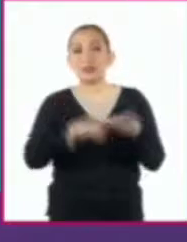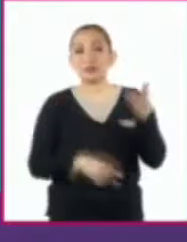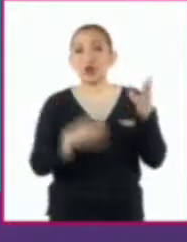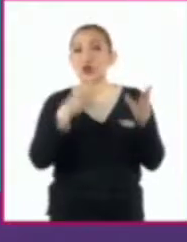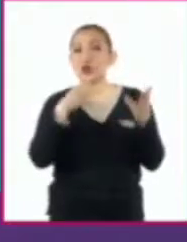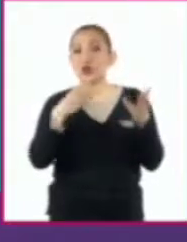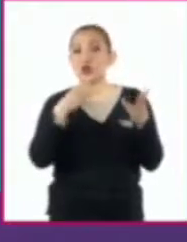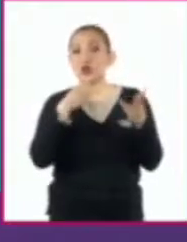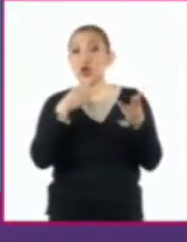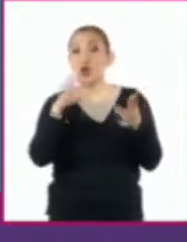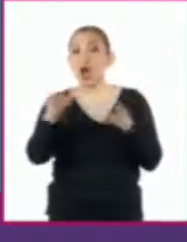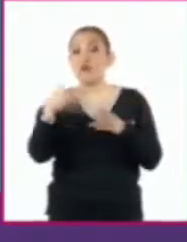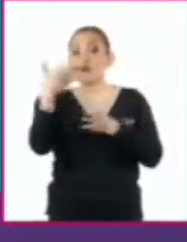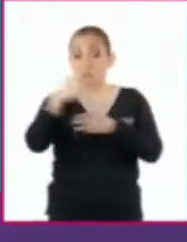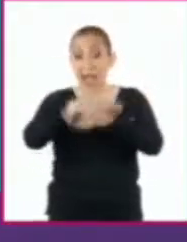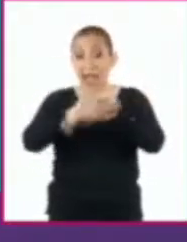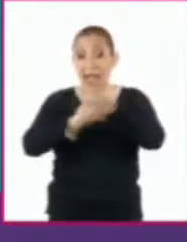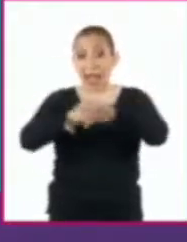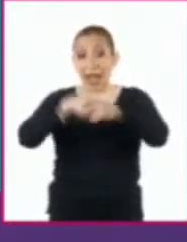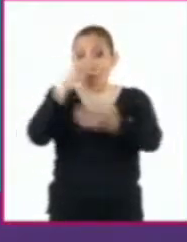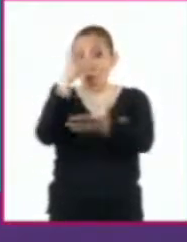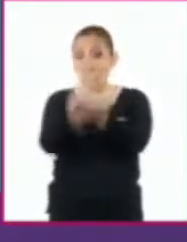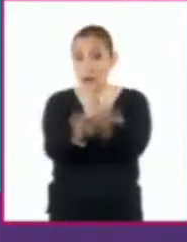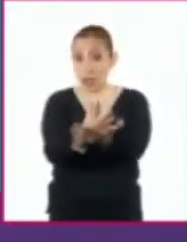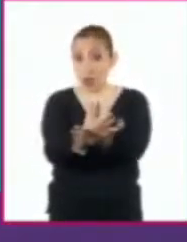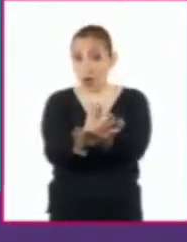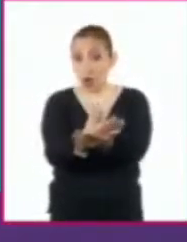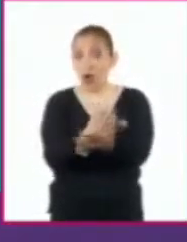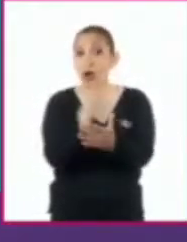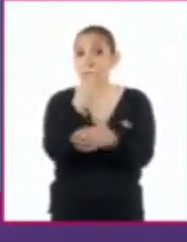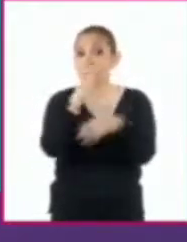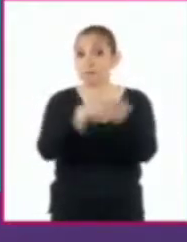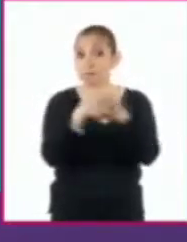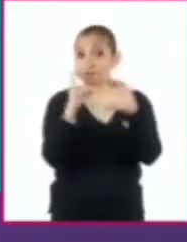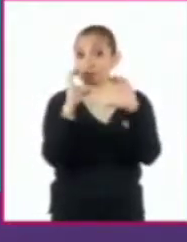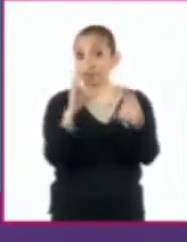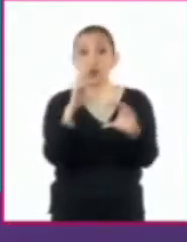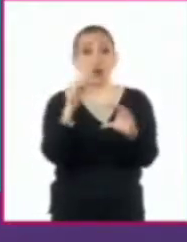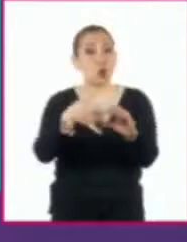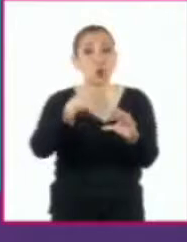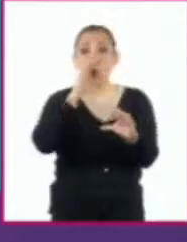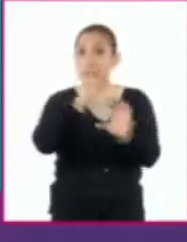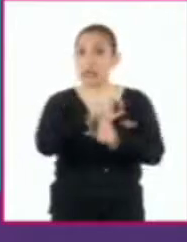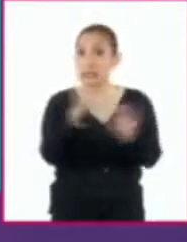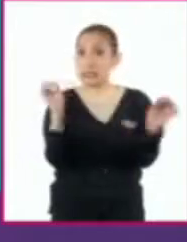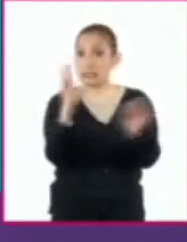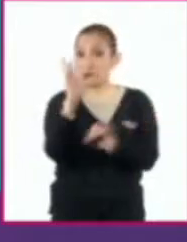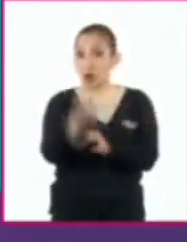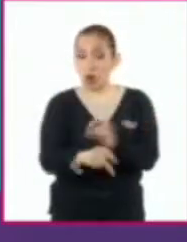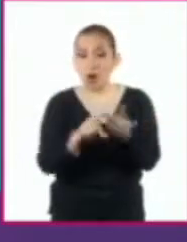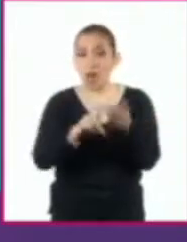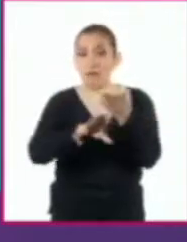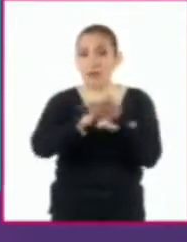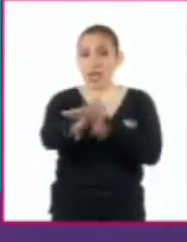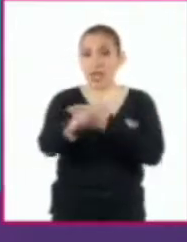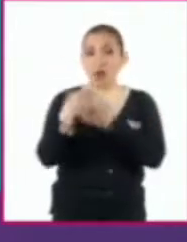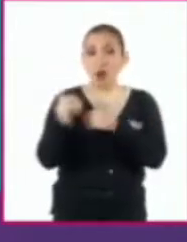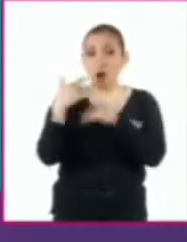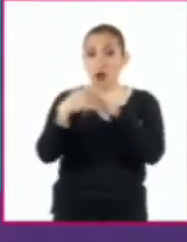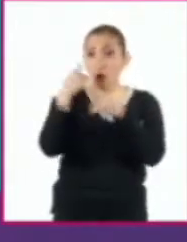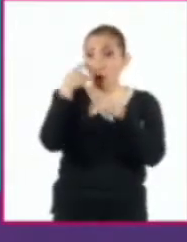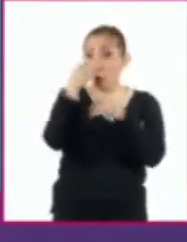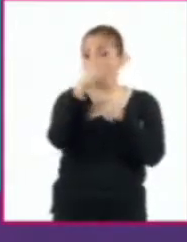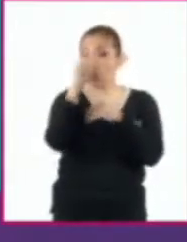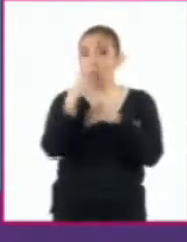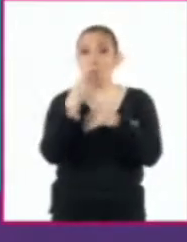Uso externo únicamente. Precauciones: no ingerirse. Evite el contacto con los